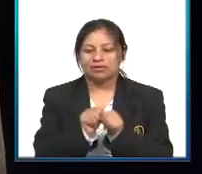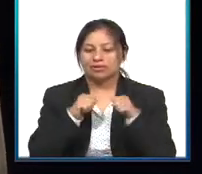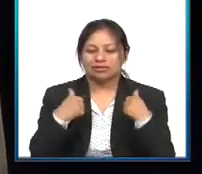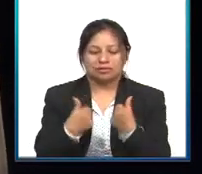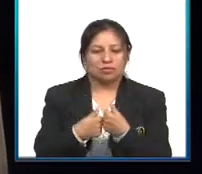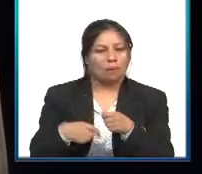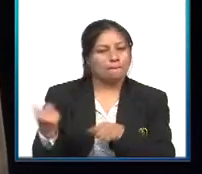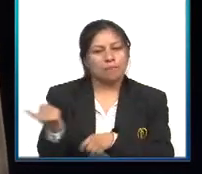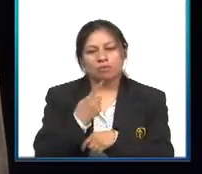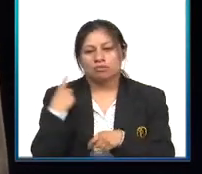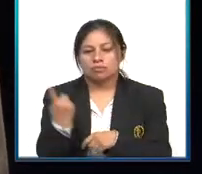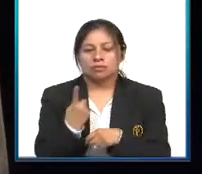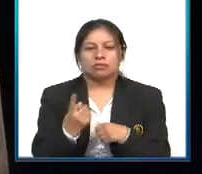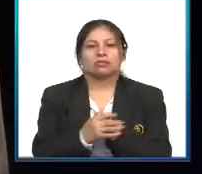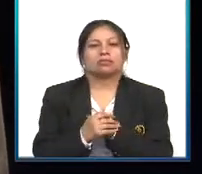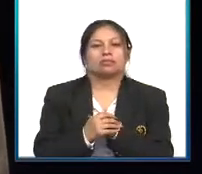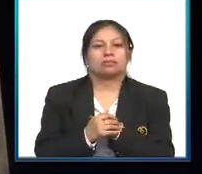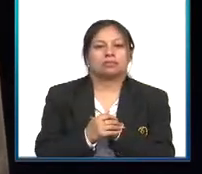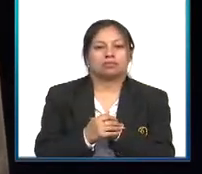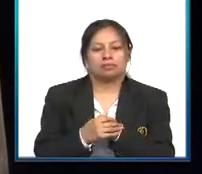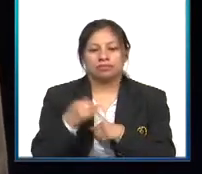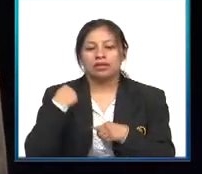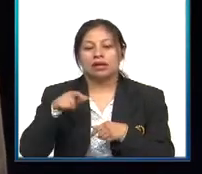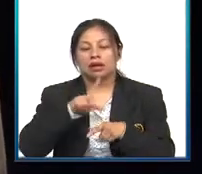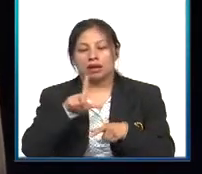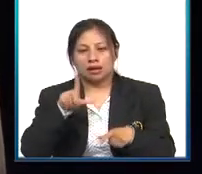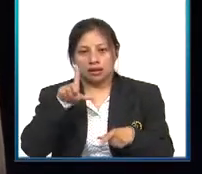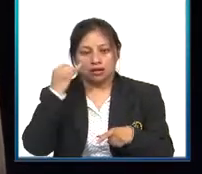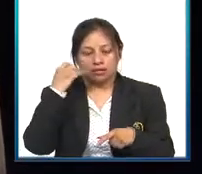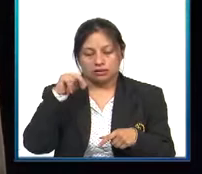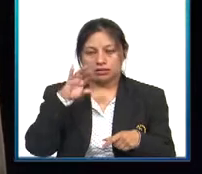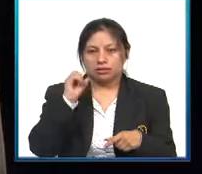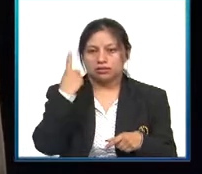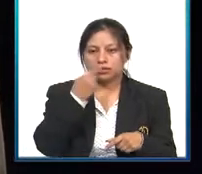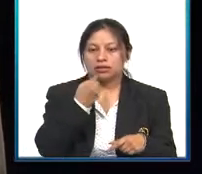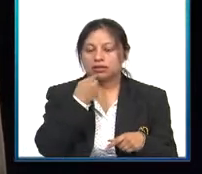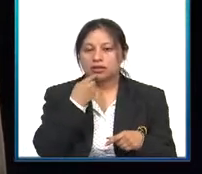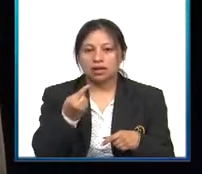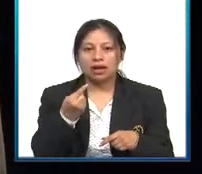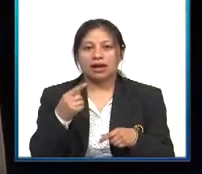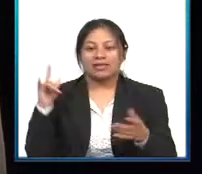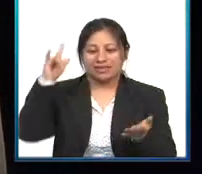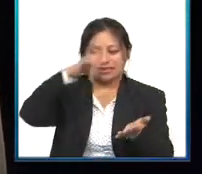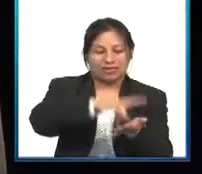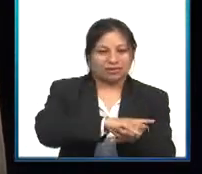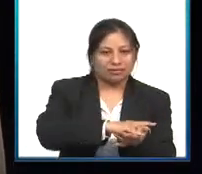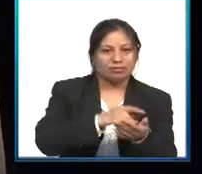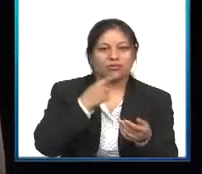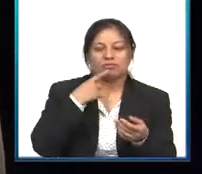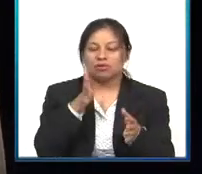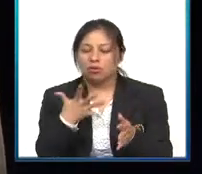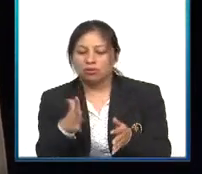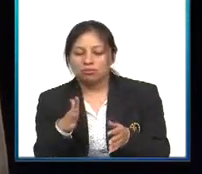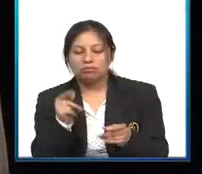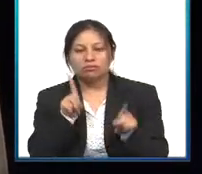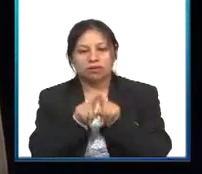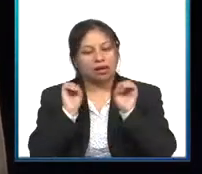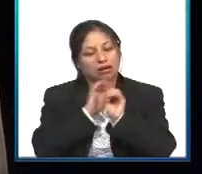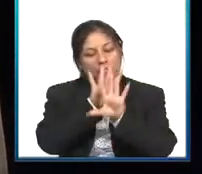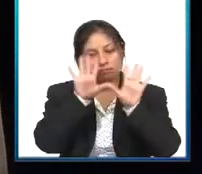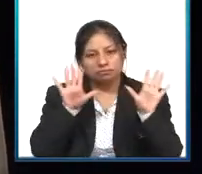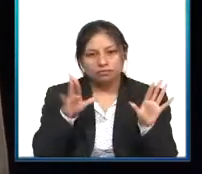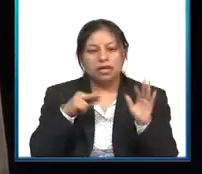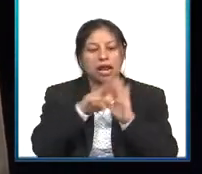asociación era muy importante que las líneas aéreas que operan en Guatemala tengan esa regulación clara,